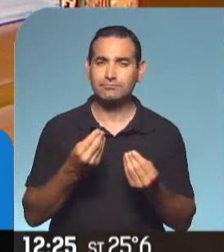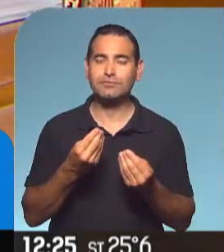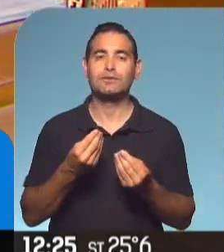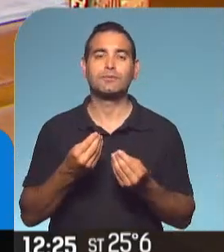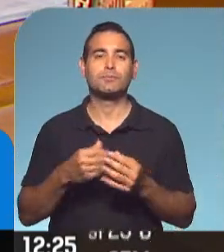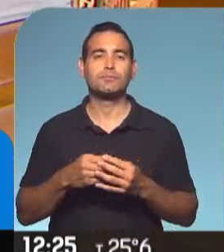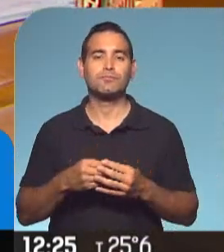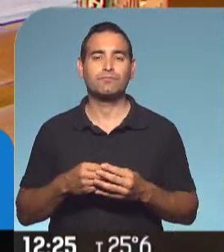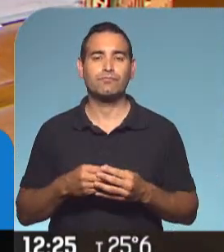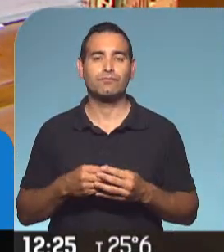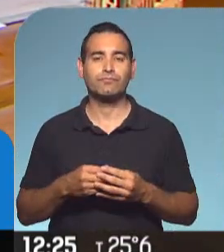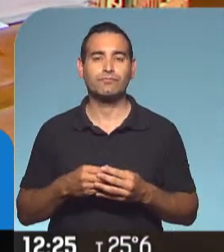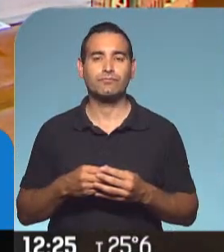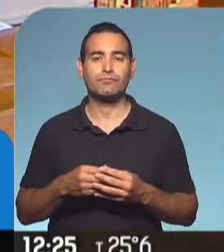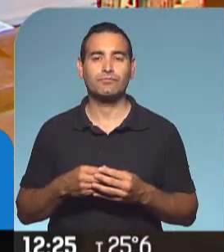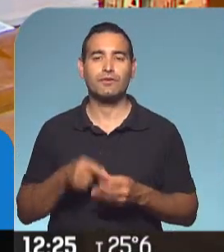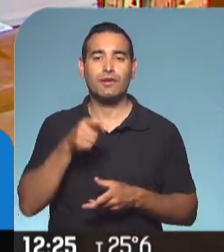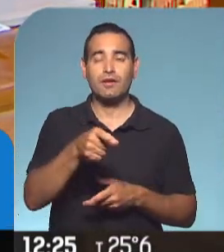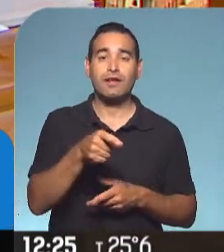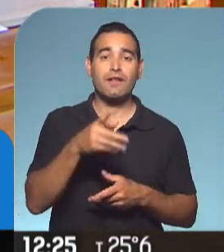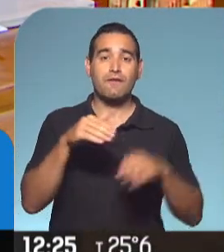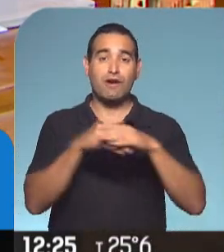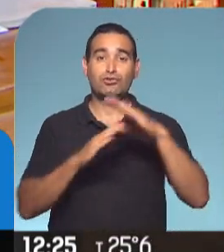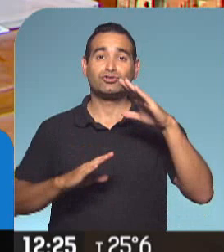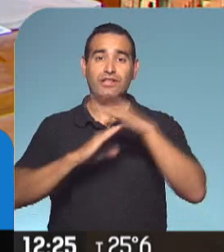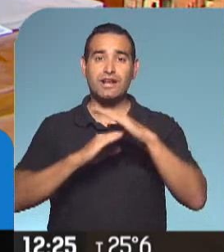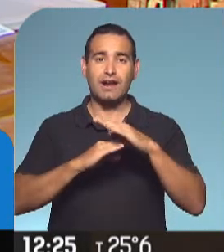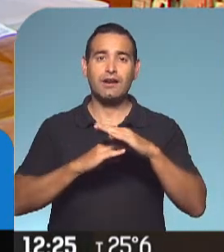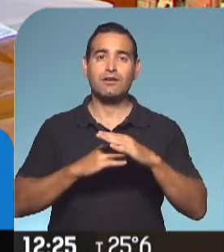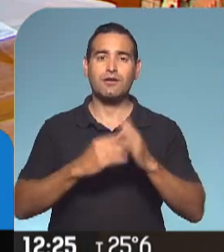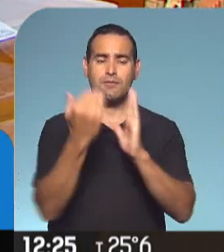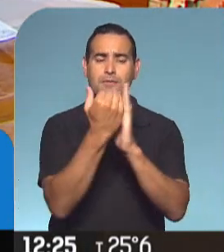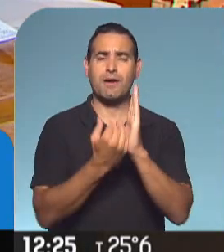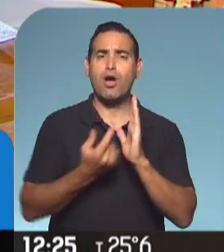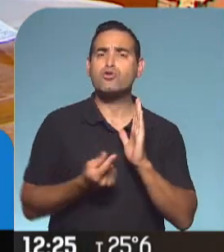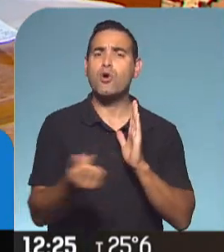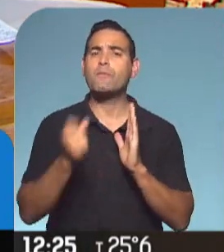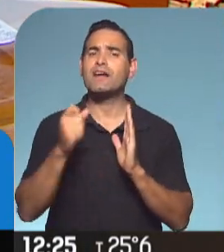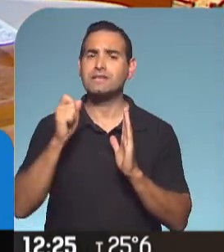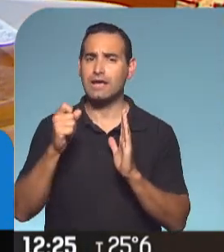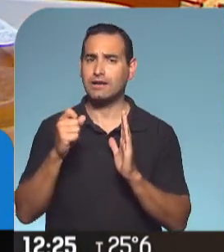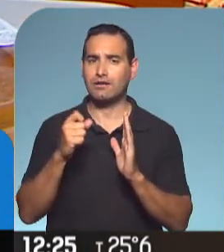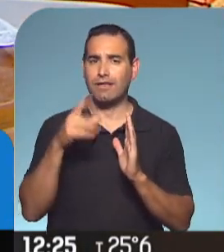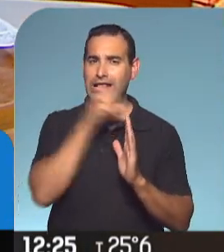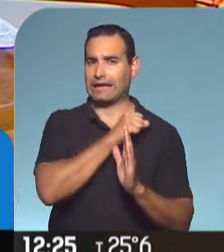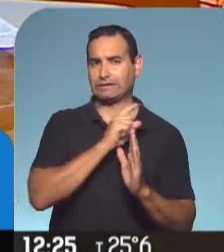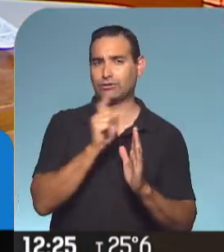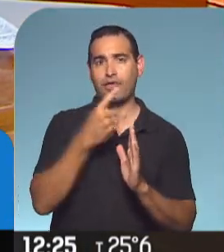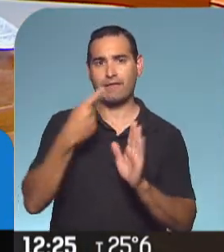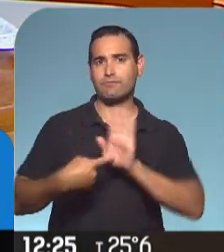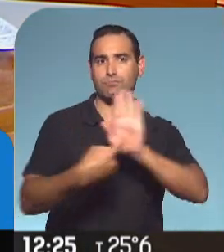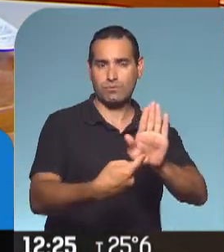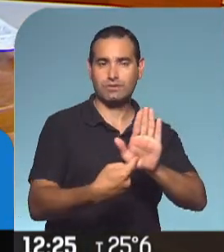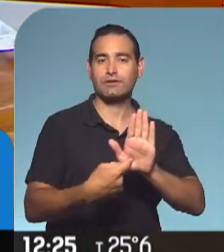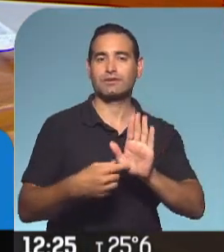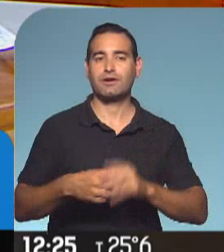es que se le levante el secreto desde el Banco Central a quienes compraron esos dólares. claro. No Recordar, estamos hablando de gente que compró 100,